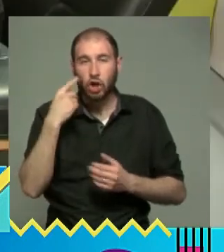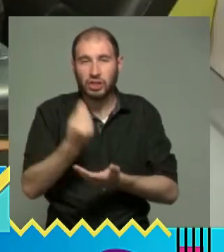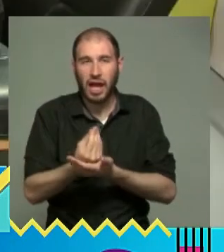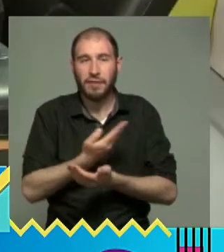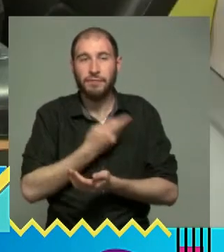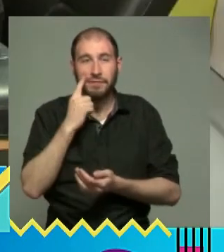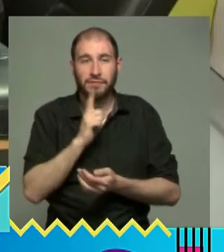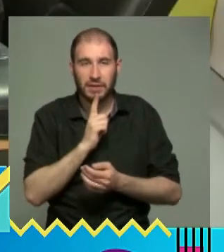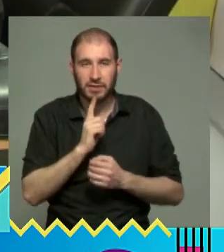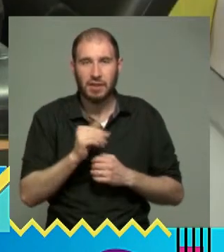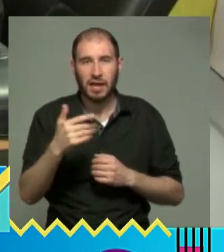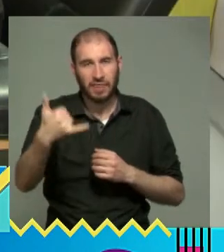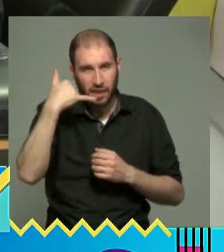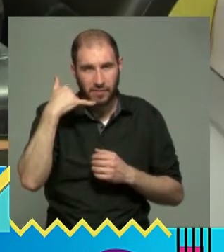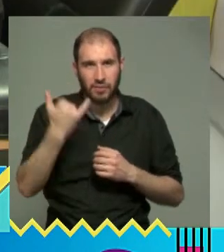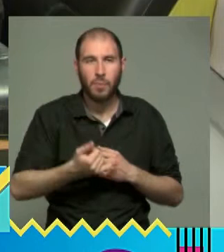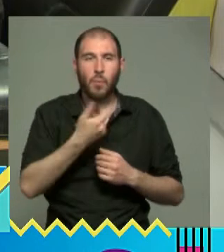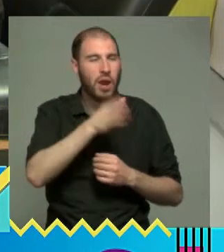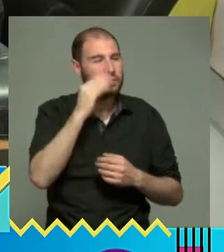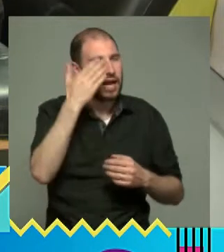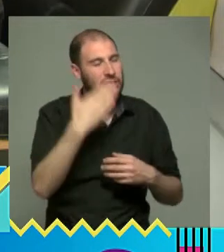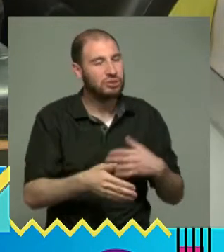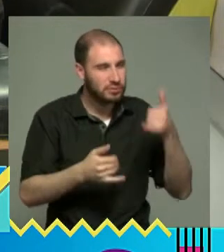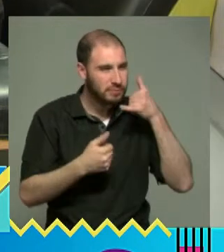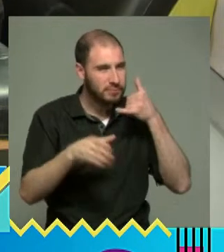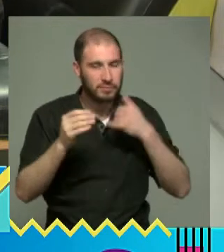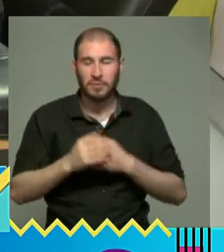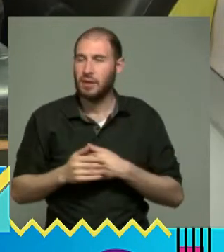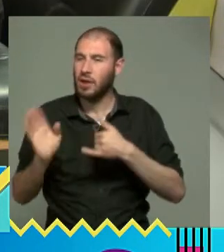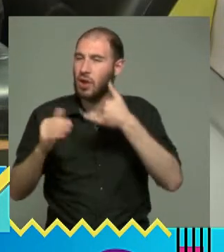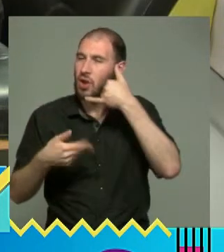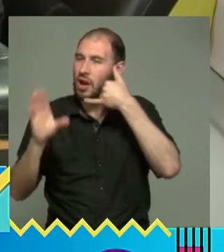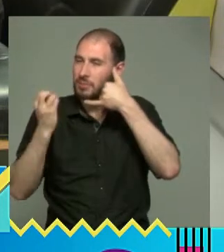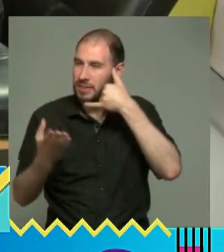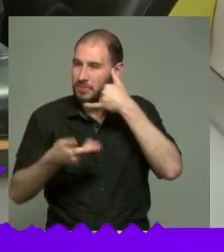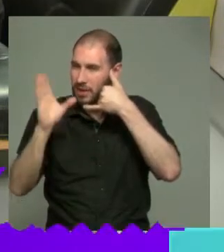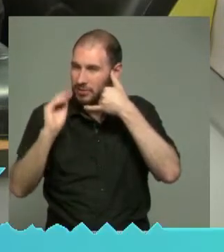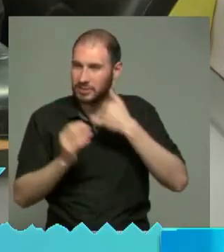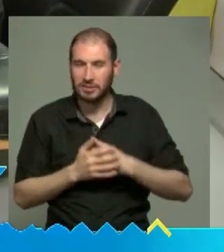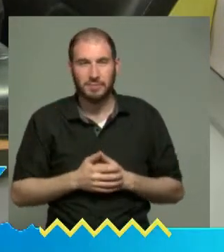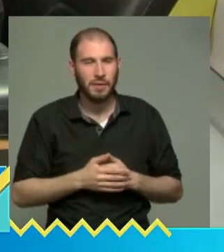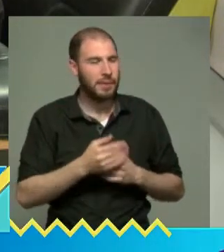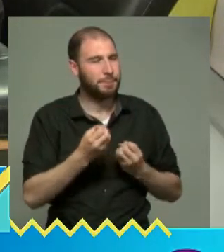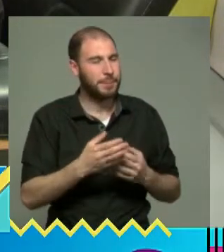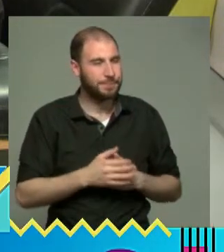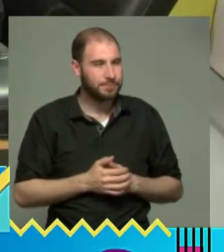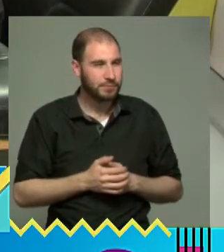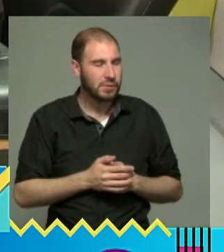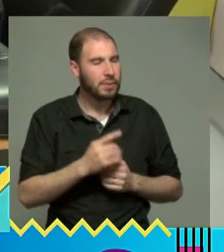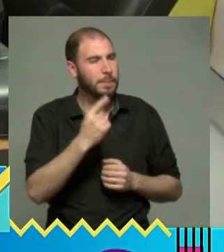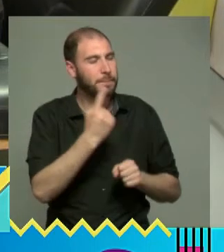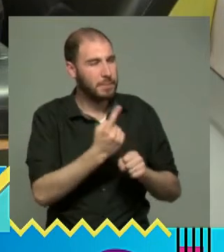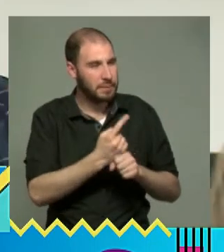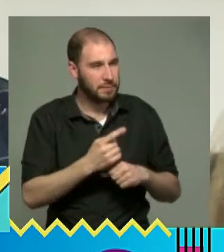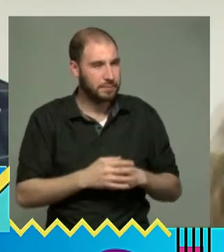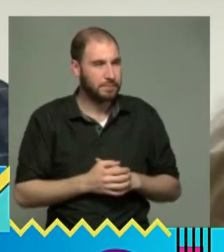FIT, está con nosotros conectada telefónicamente. Buenas noches, te saluda Gastón Lucero. Hola, ¿qué tal? ¿Cómo están? Buenas noches. Bien, bueno, primero